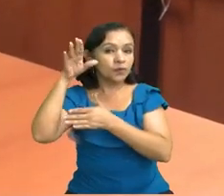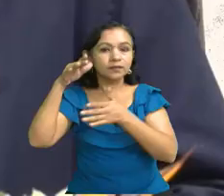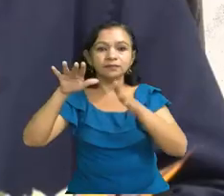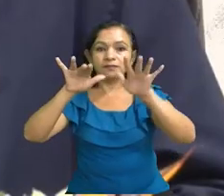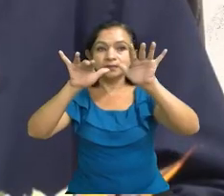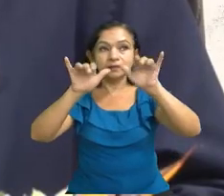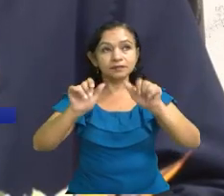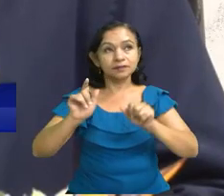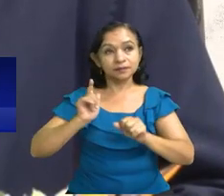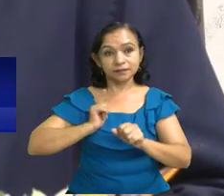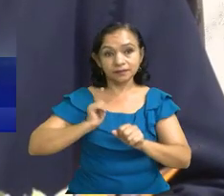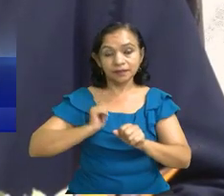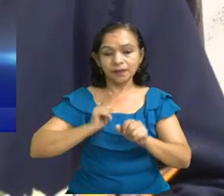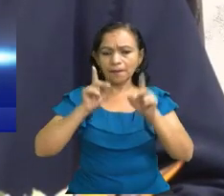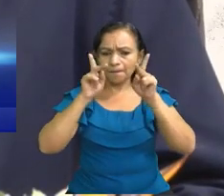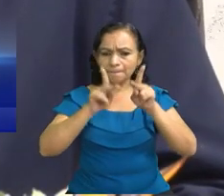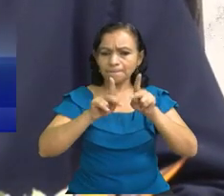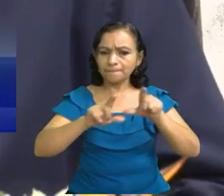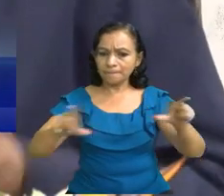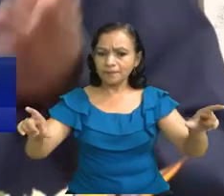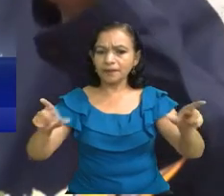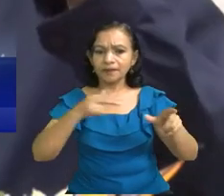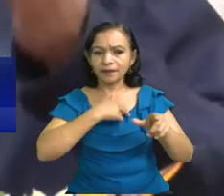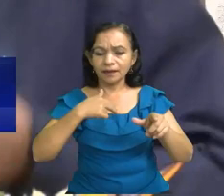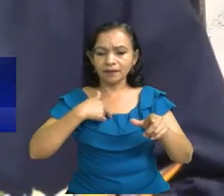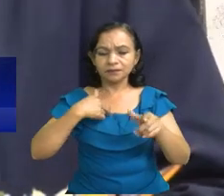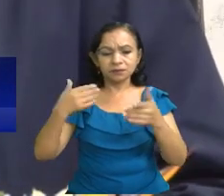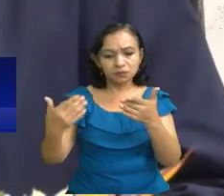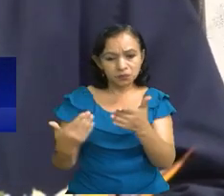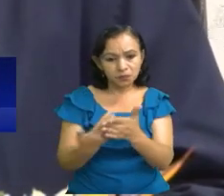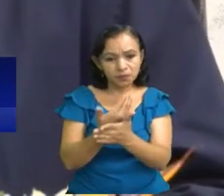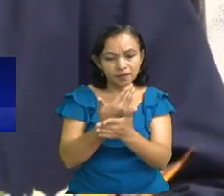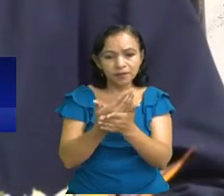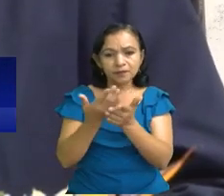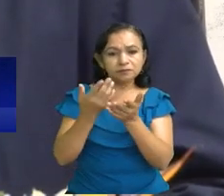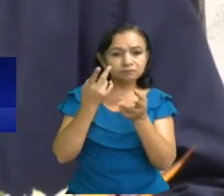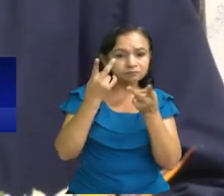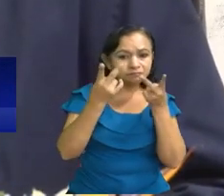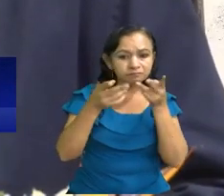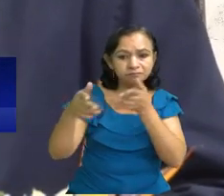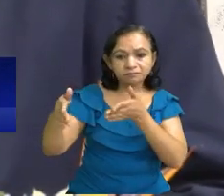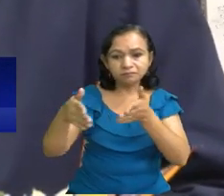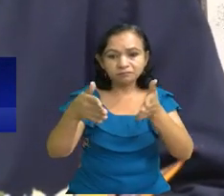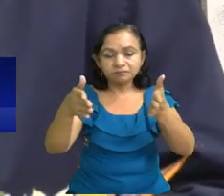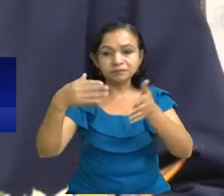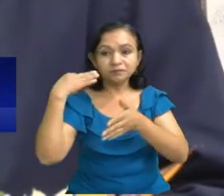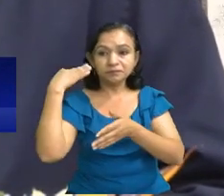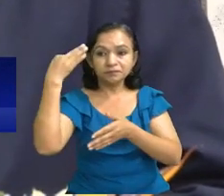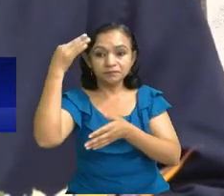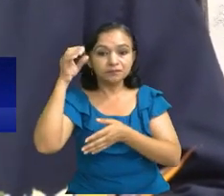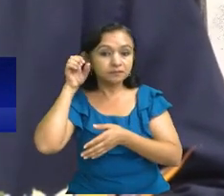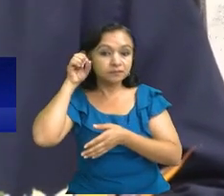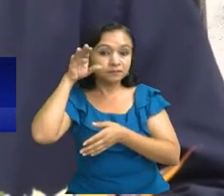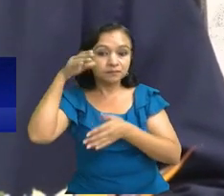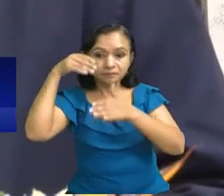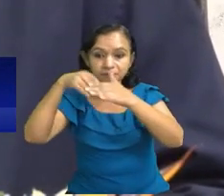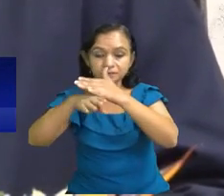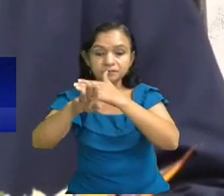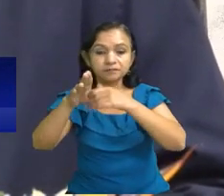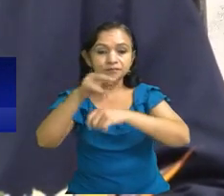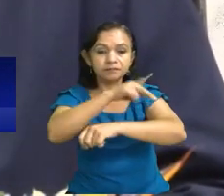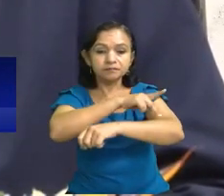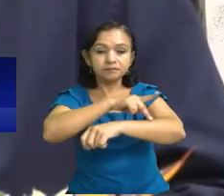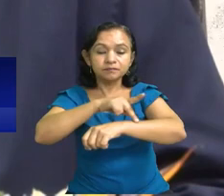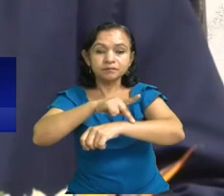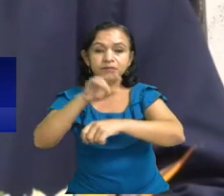tenemos nosotros planificado hacer una ruta turística futura para el puerto